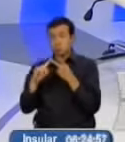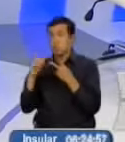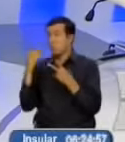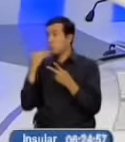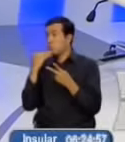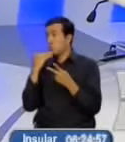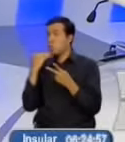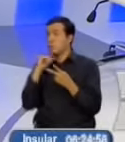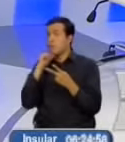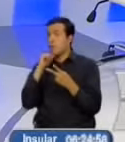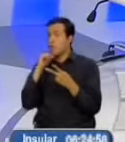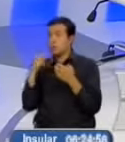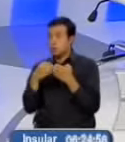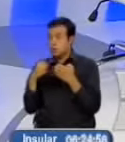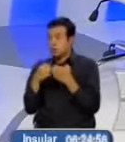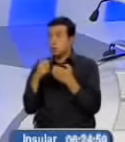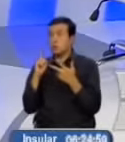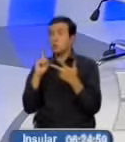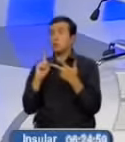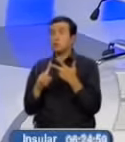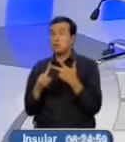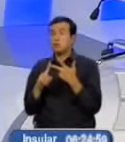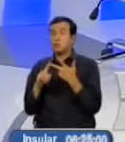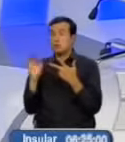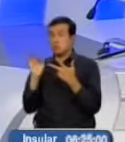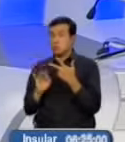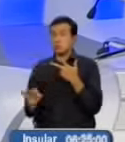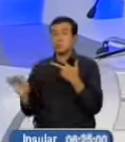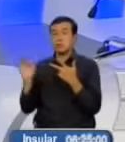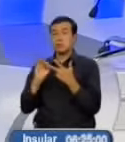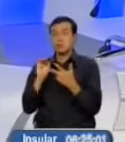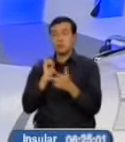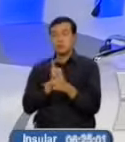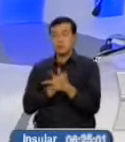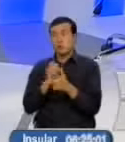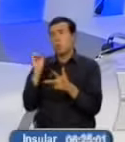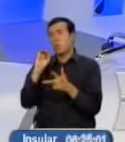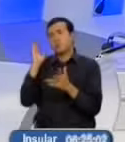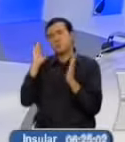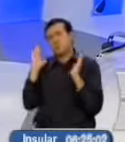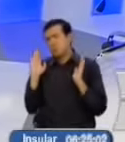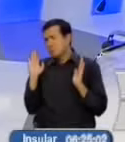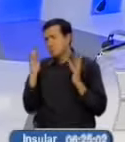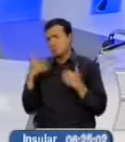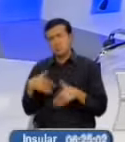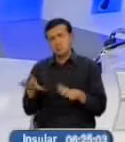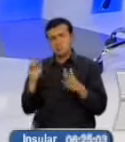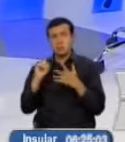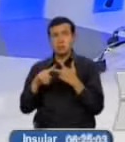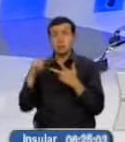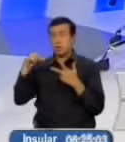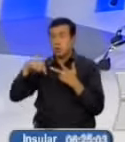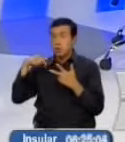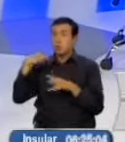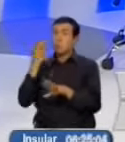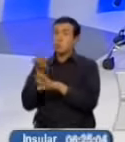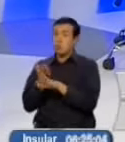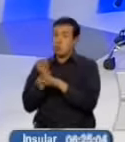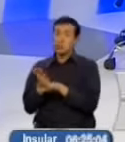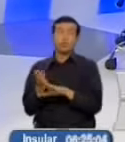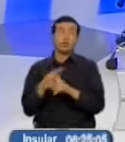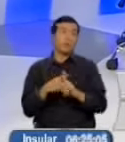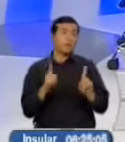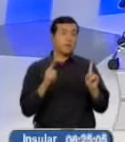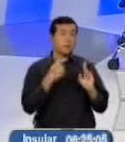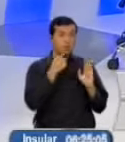la infraestructura para esa especialidad específicamente, o por cualquier otra razón. Así es. Pero acá estamos planteando otra